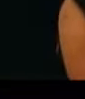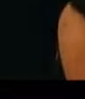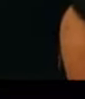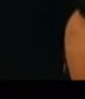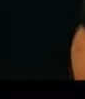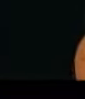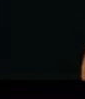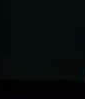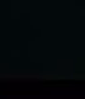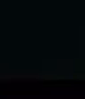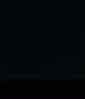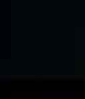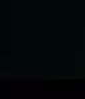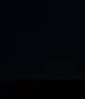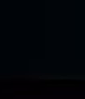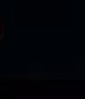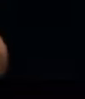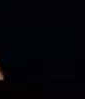aprendiendo,